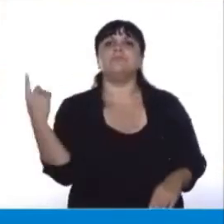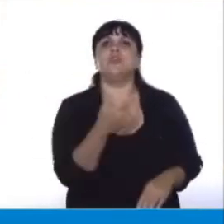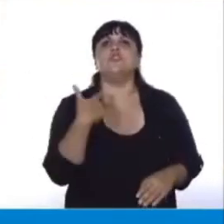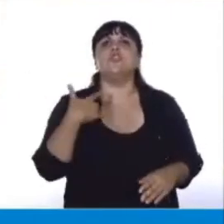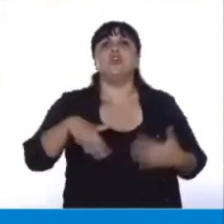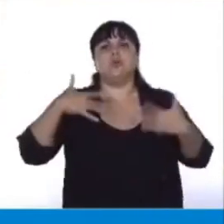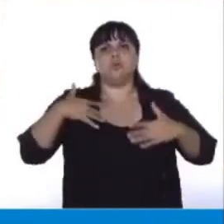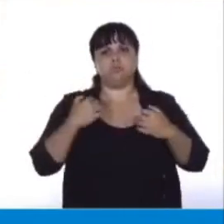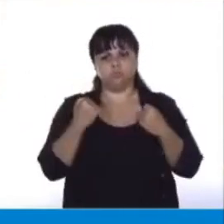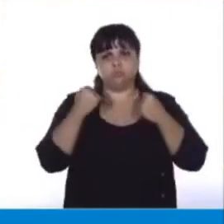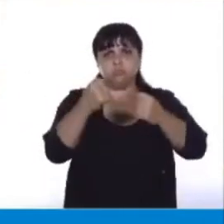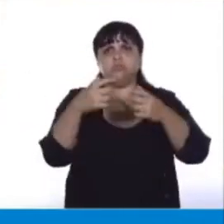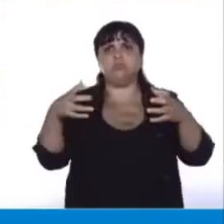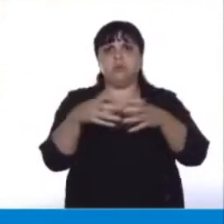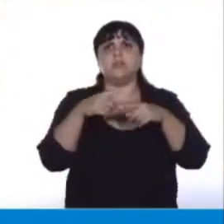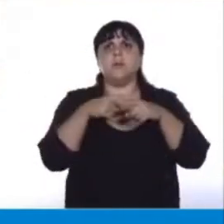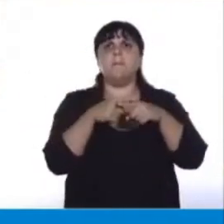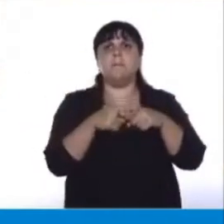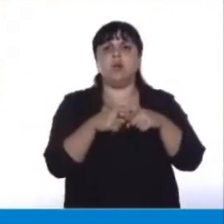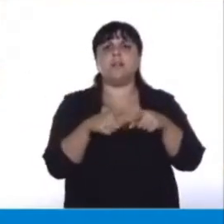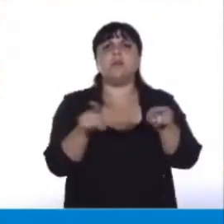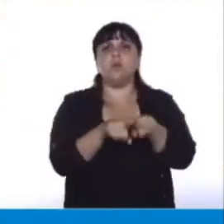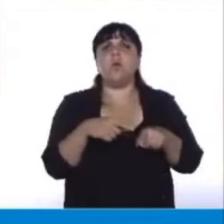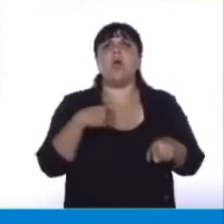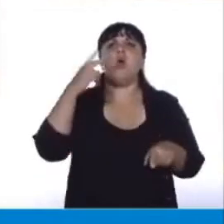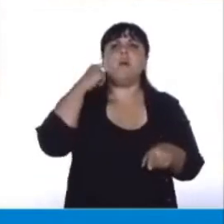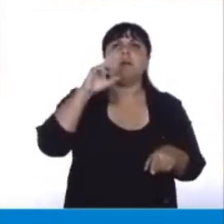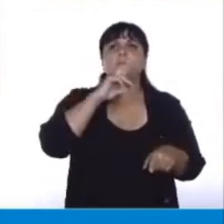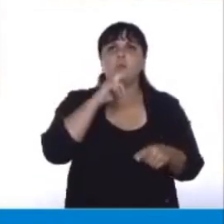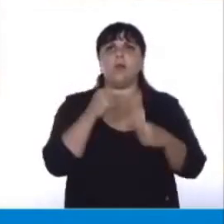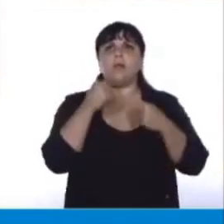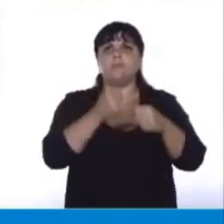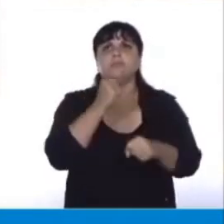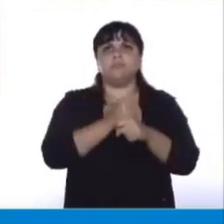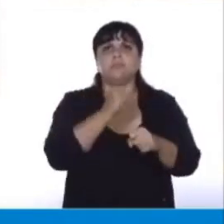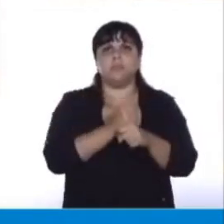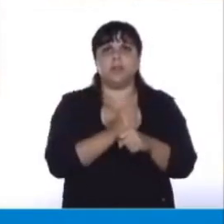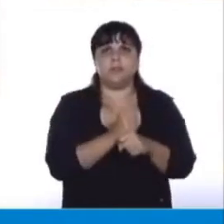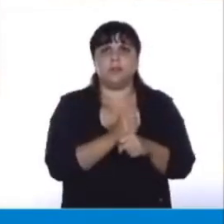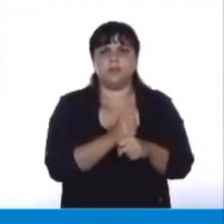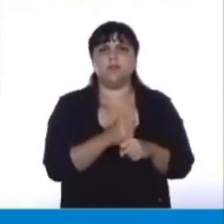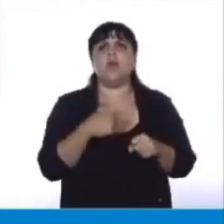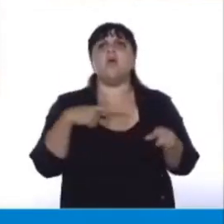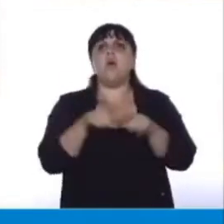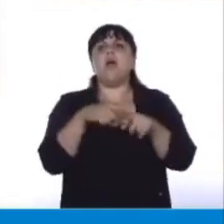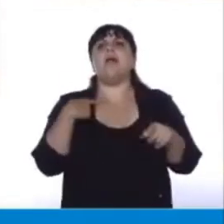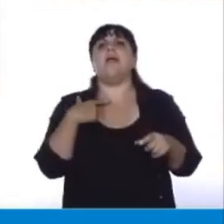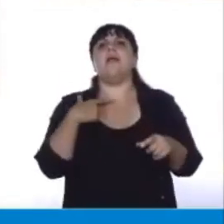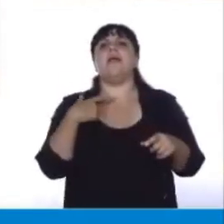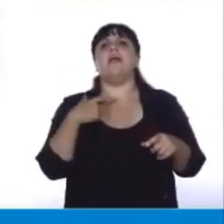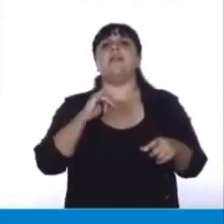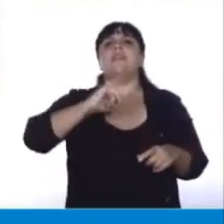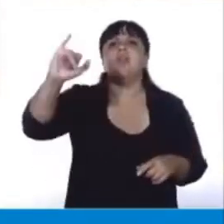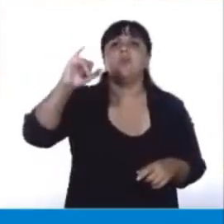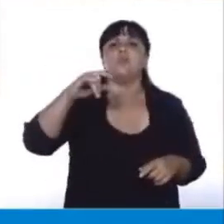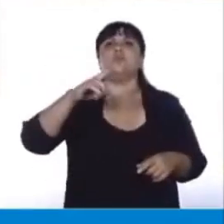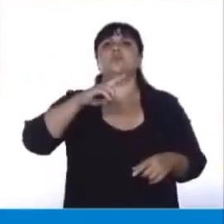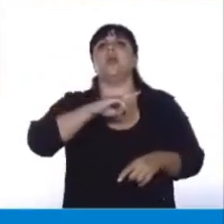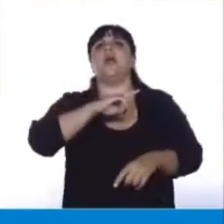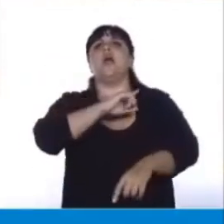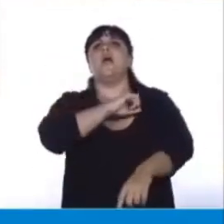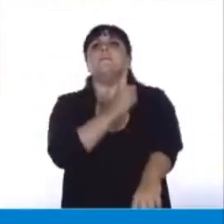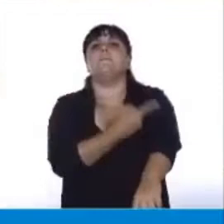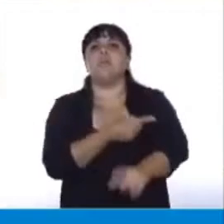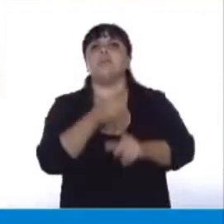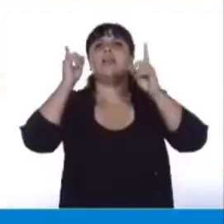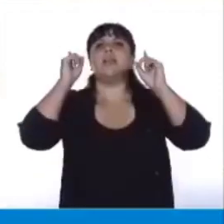está junto a los trabajadores, junto a las trabajadoras, siempre apoyando sus luchas y denunciando a los poderosos y